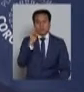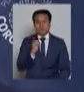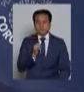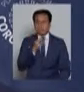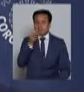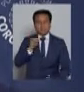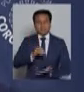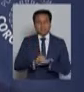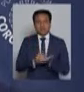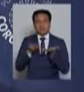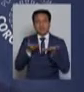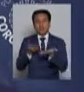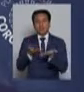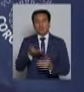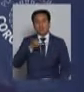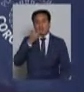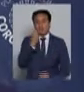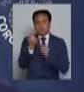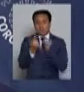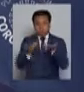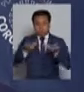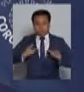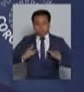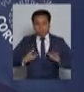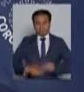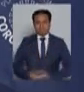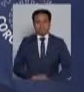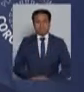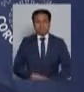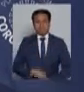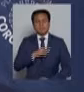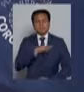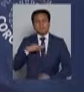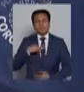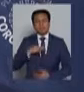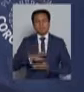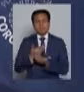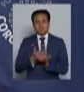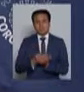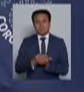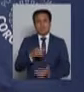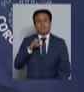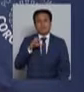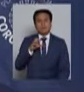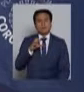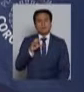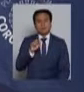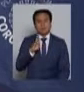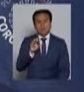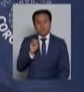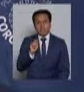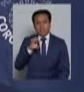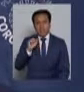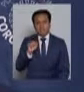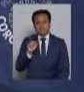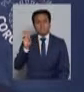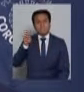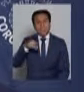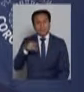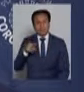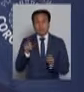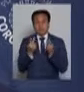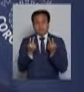más, se ofrece la palabra para preguntas. Ministro, ¿qué tal? Pablo Tapia de Mega Noticias. Estamos en vivo. Preguntarle un poco por